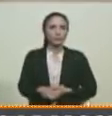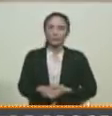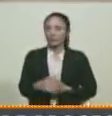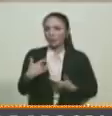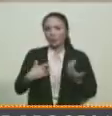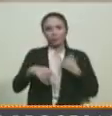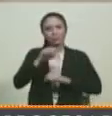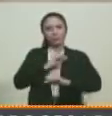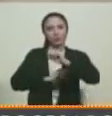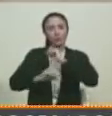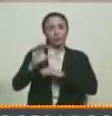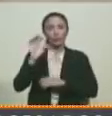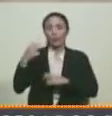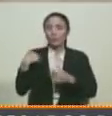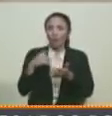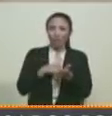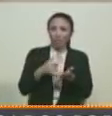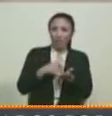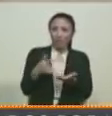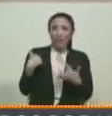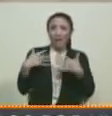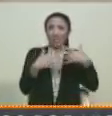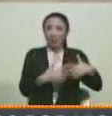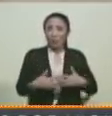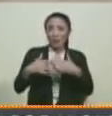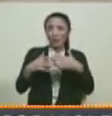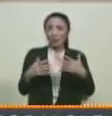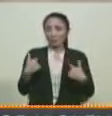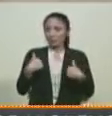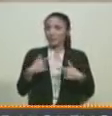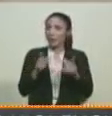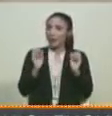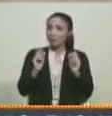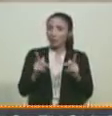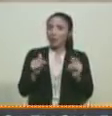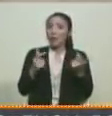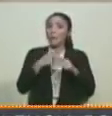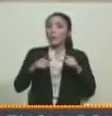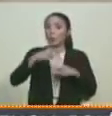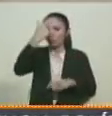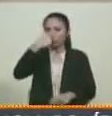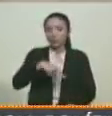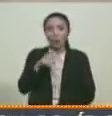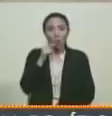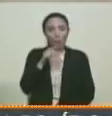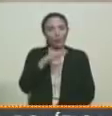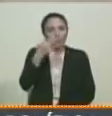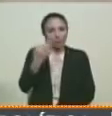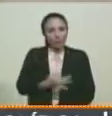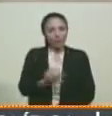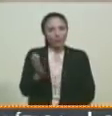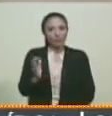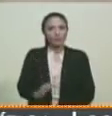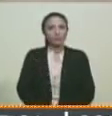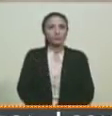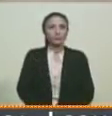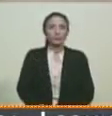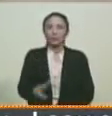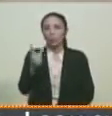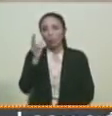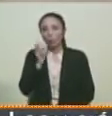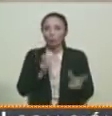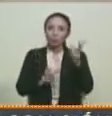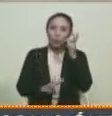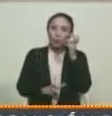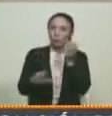batallador, que no me le rindo al imperio ni a nadie, está bien, pero también soy un hombre de palabra, que soy capaz de oír, de